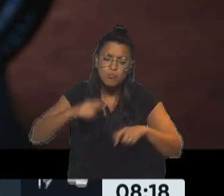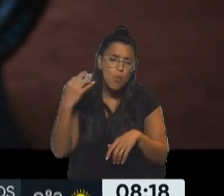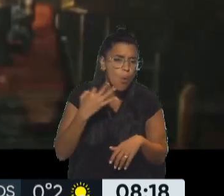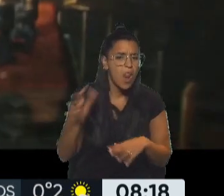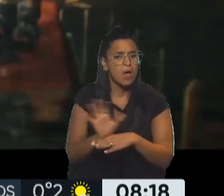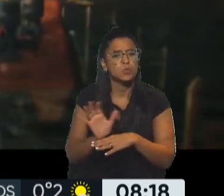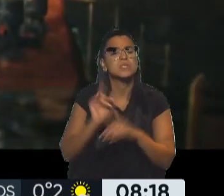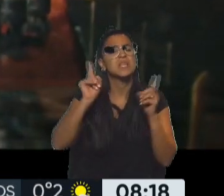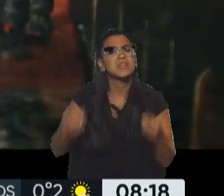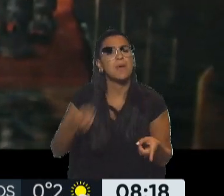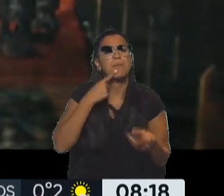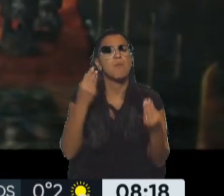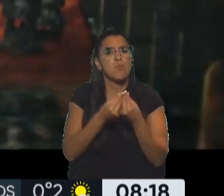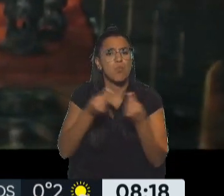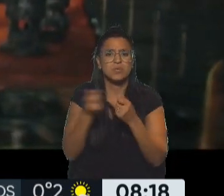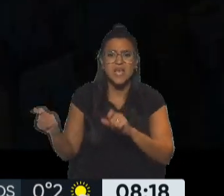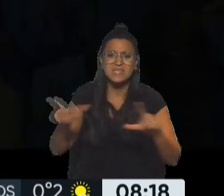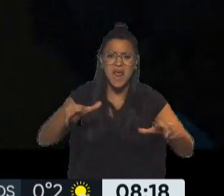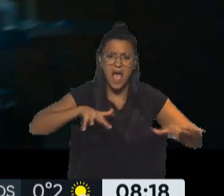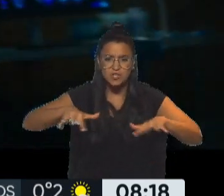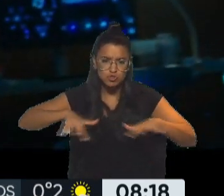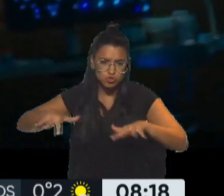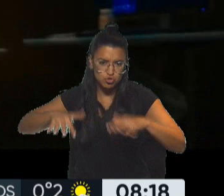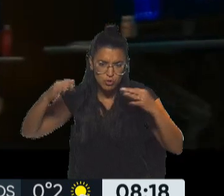también de muchísimas buenas escenas de acción. La verdad